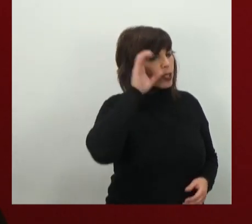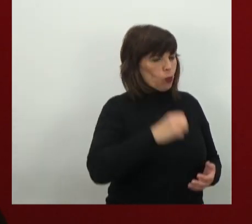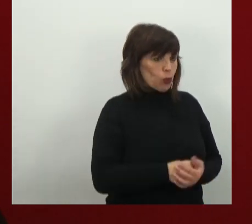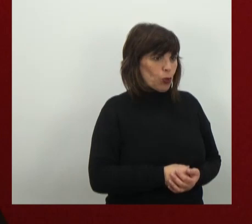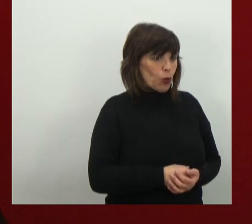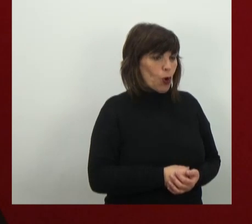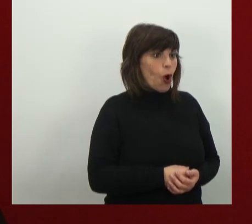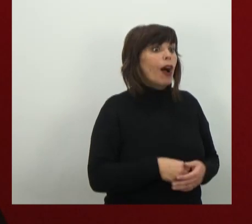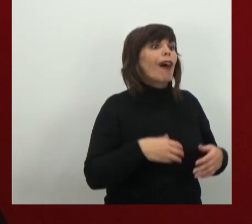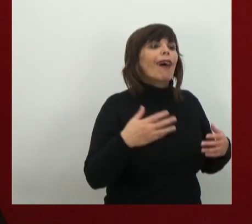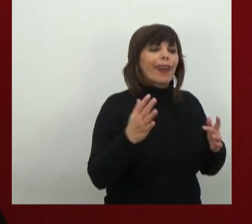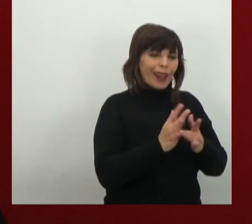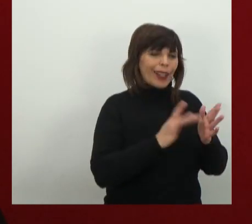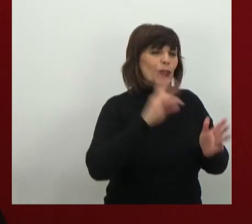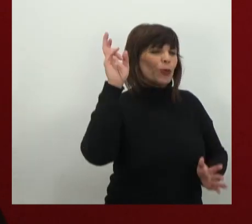casa.